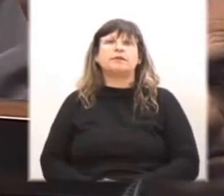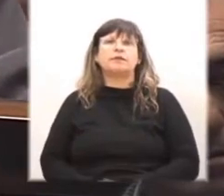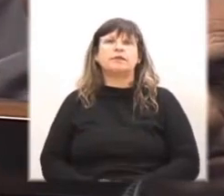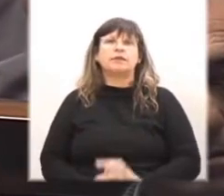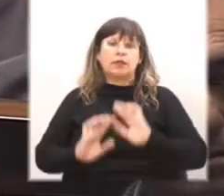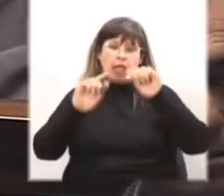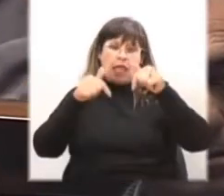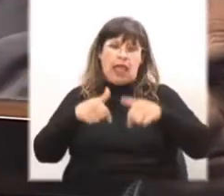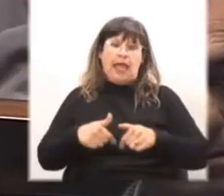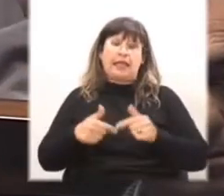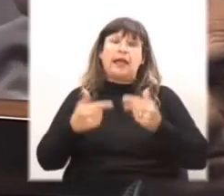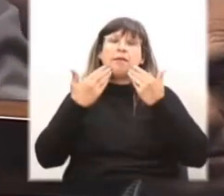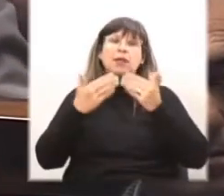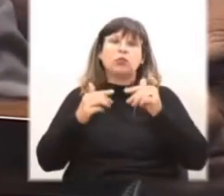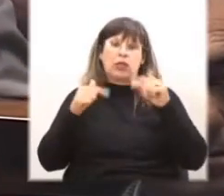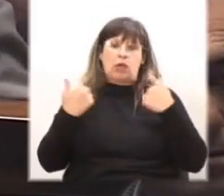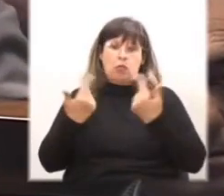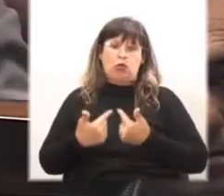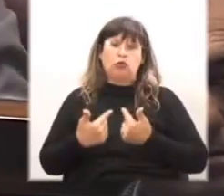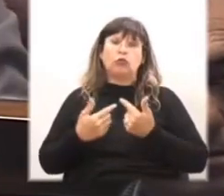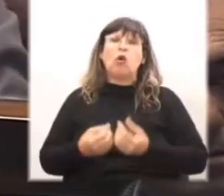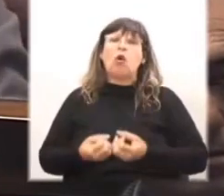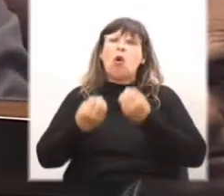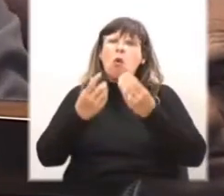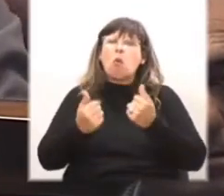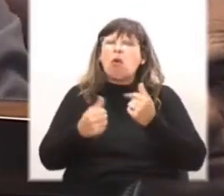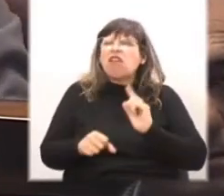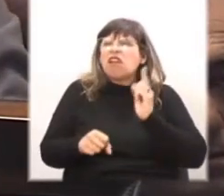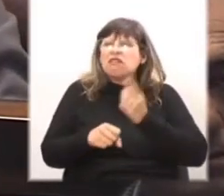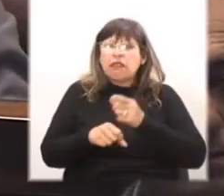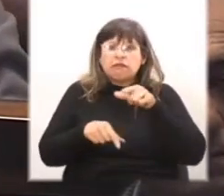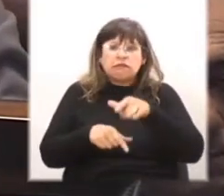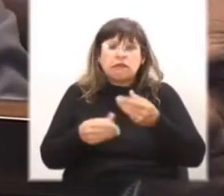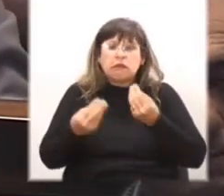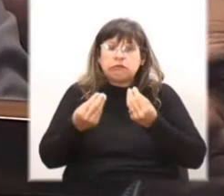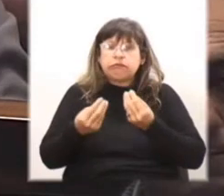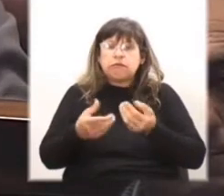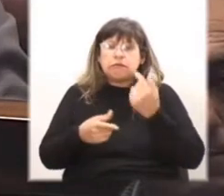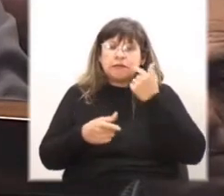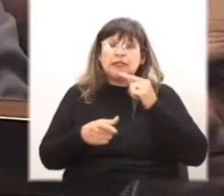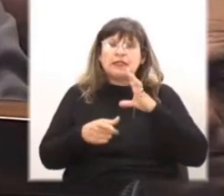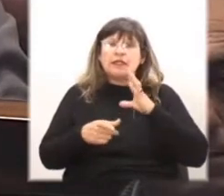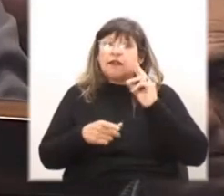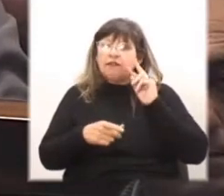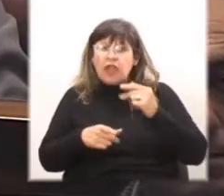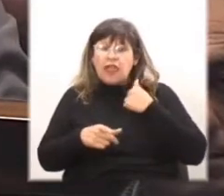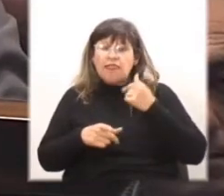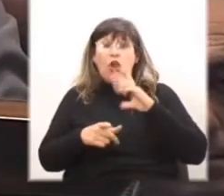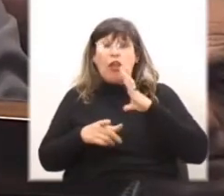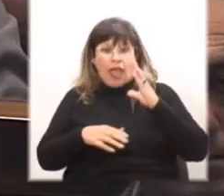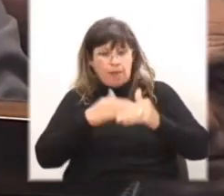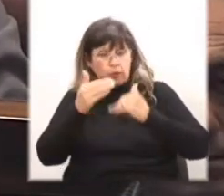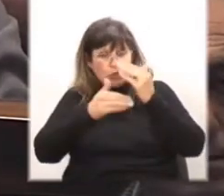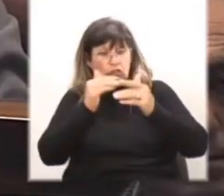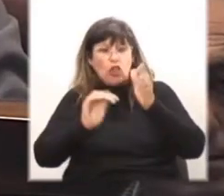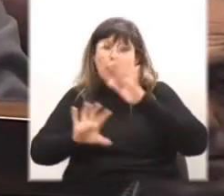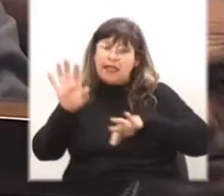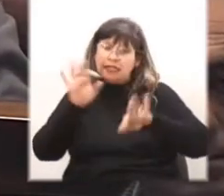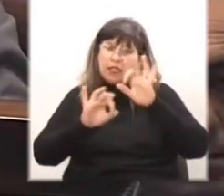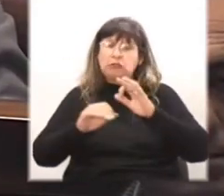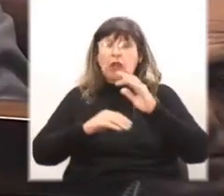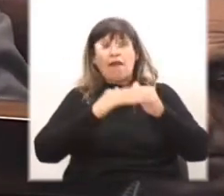Aquí preguntamos, ¿por qué se tomó esa decisión teniendo en cuenta que había procesos de selección